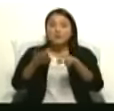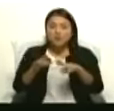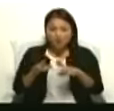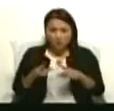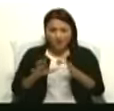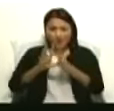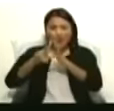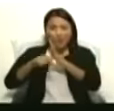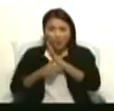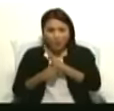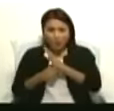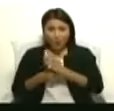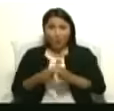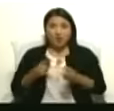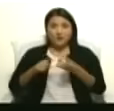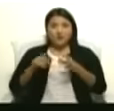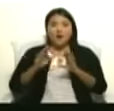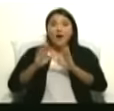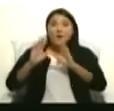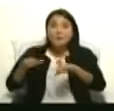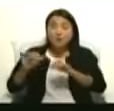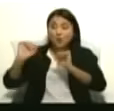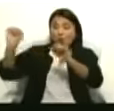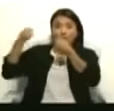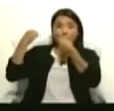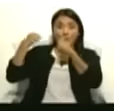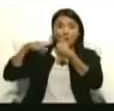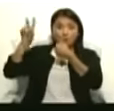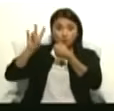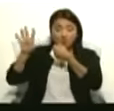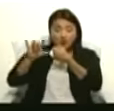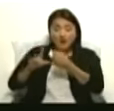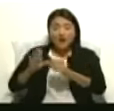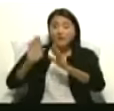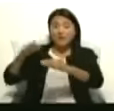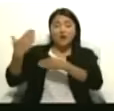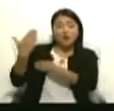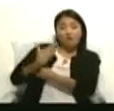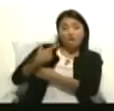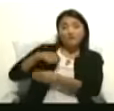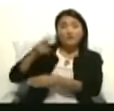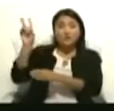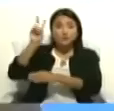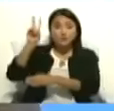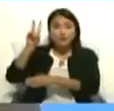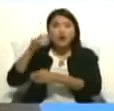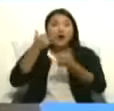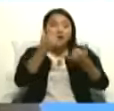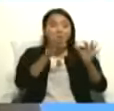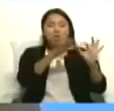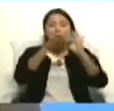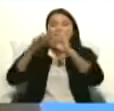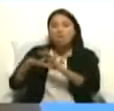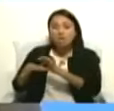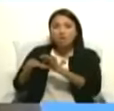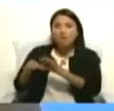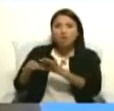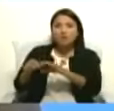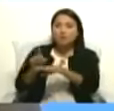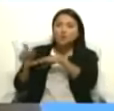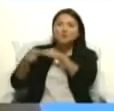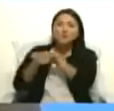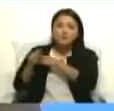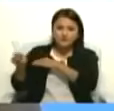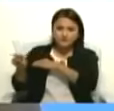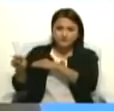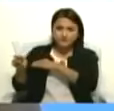saqueo así como apoyaste el bloqueo así como apoyaste las sanciones Ahora eres un Aliado de